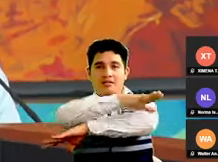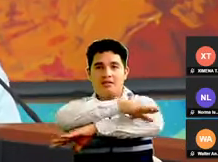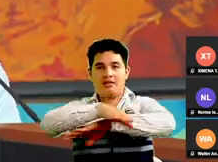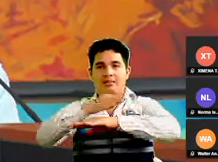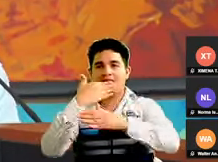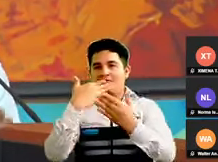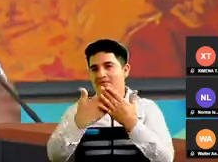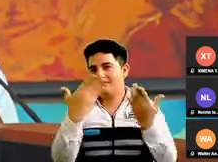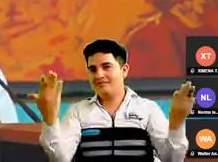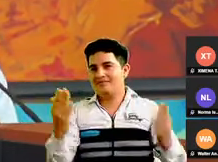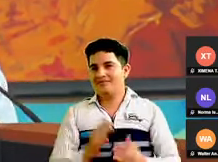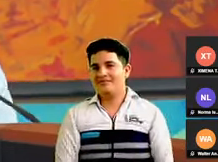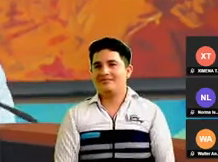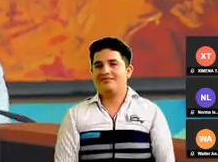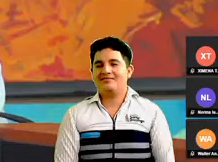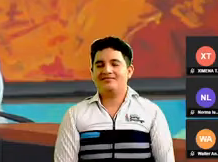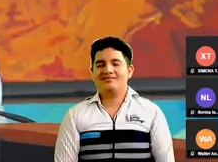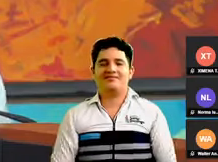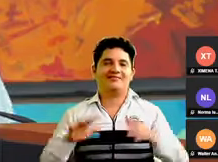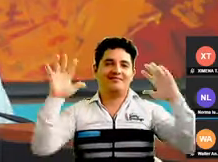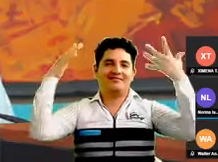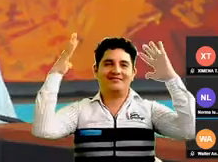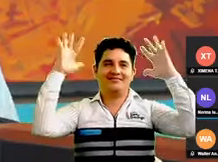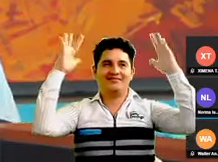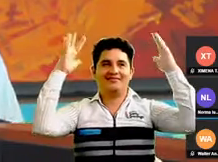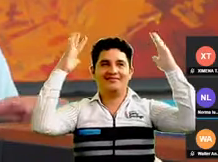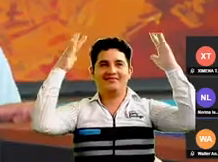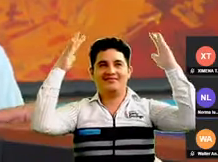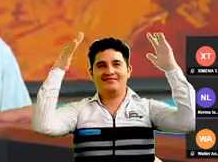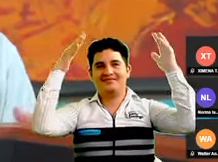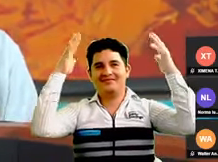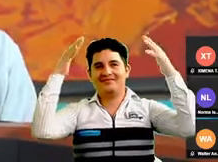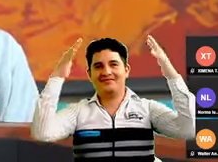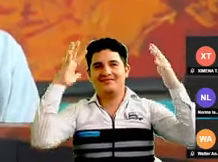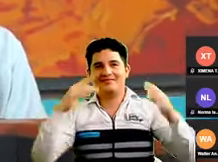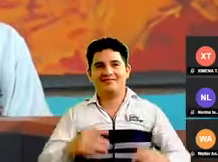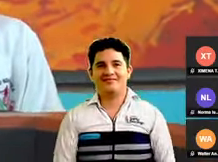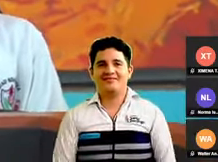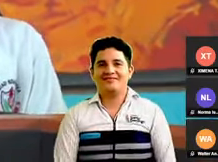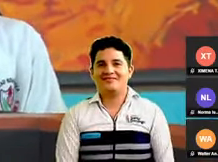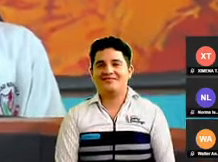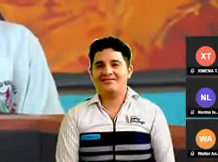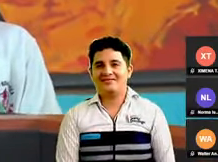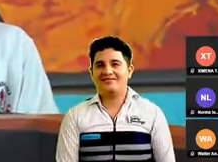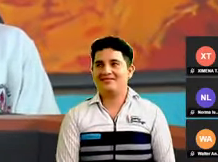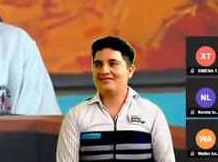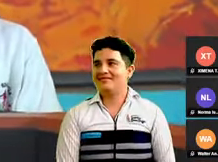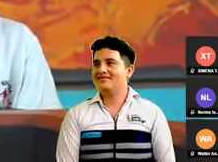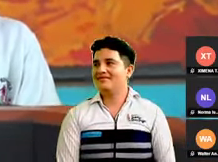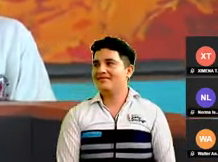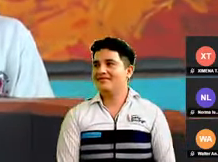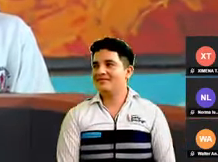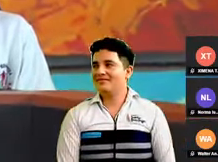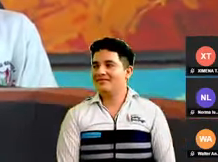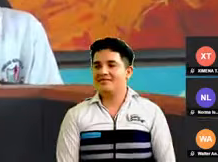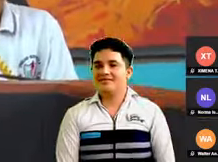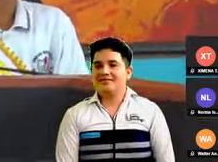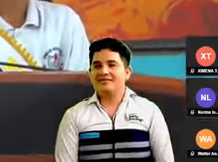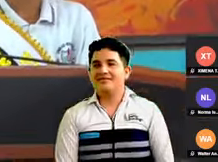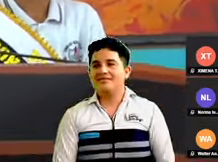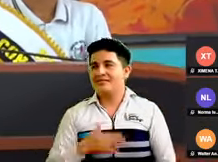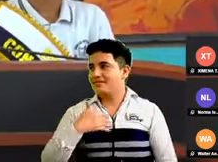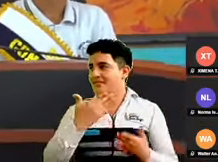Muchas gracias. Perfecto, un fuerte aplauso a nuestro querido presidente de la Unidad Educativa, María Eugenia